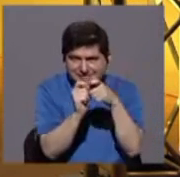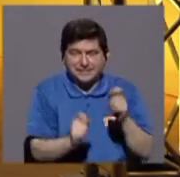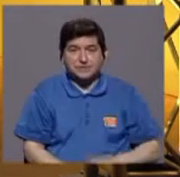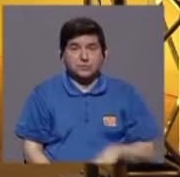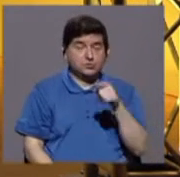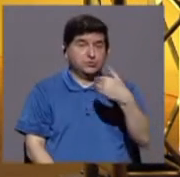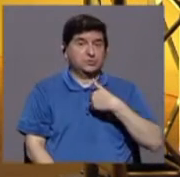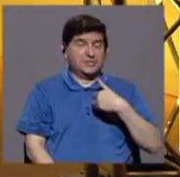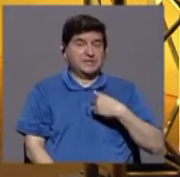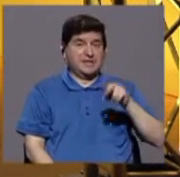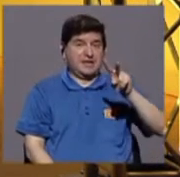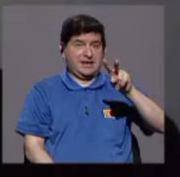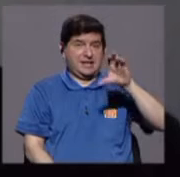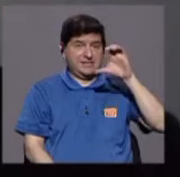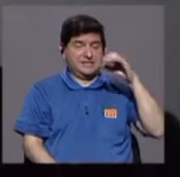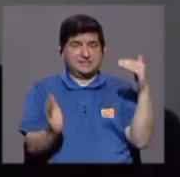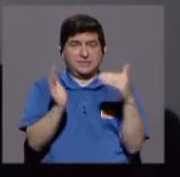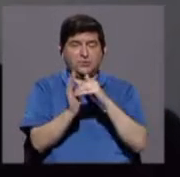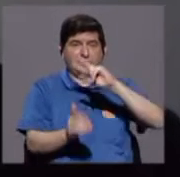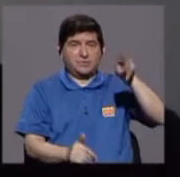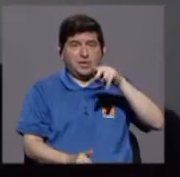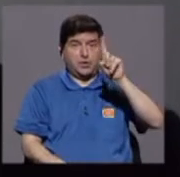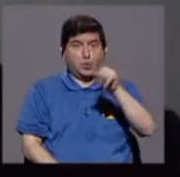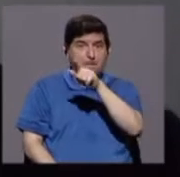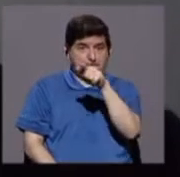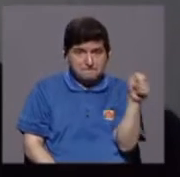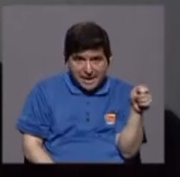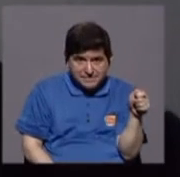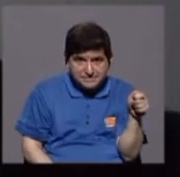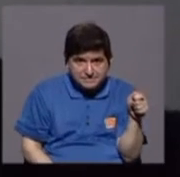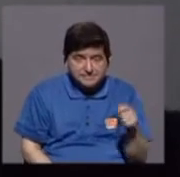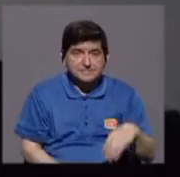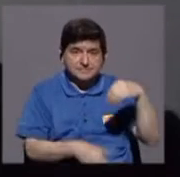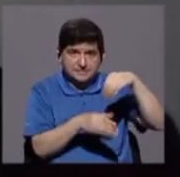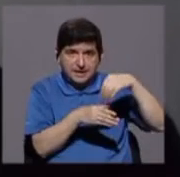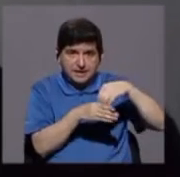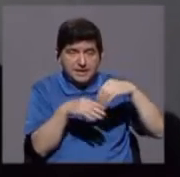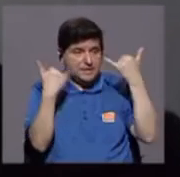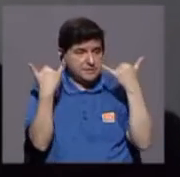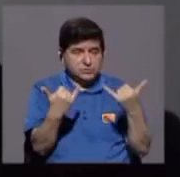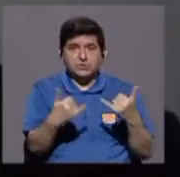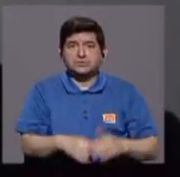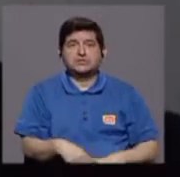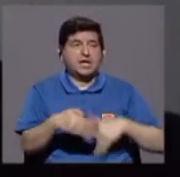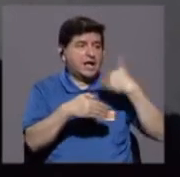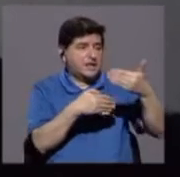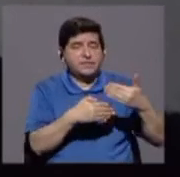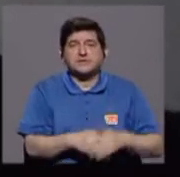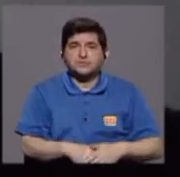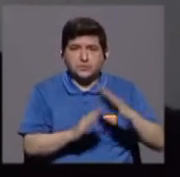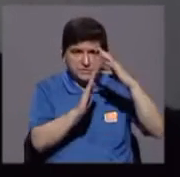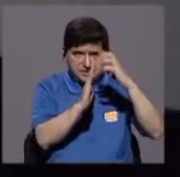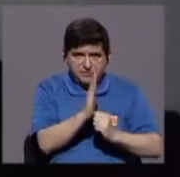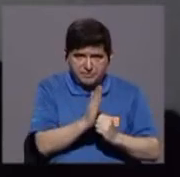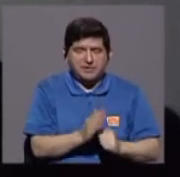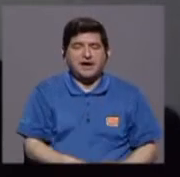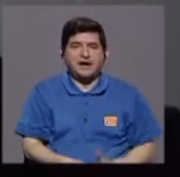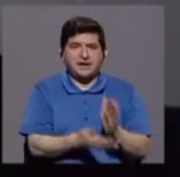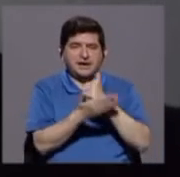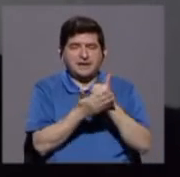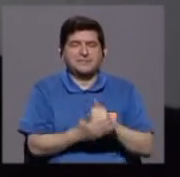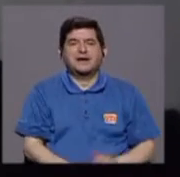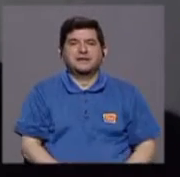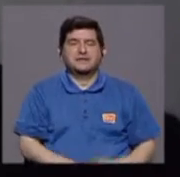recibes 300.000 colones al mes de ingreso ya neto, después de cargas sociales, y una tercera parte, que